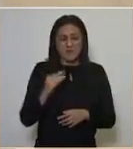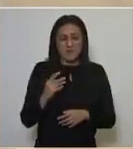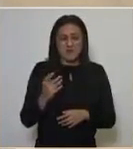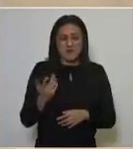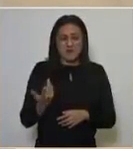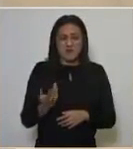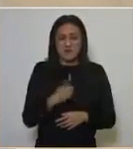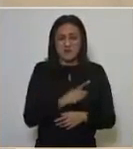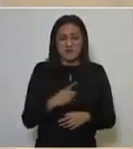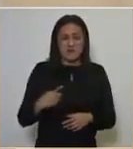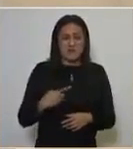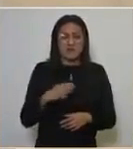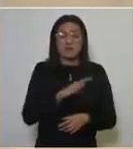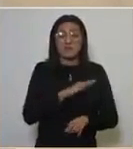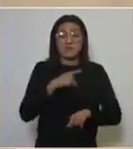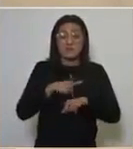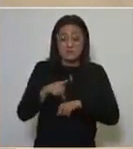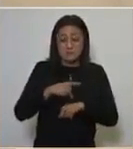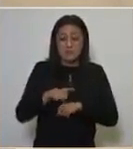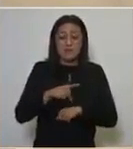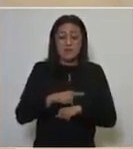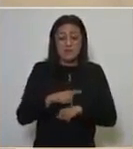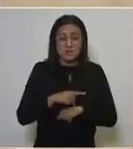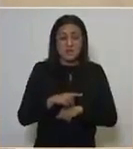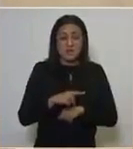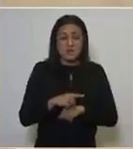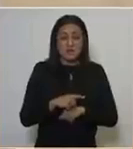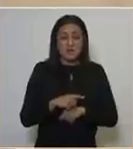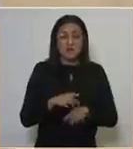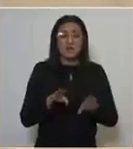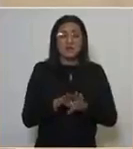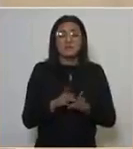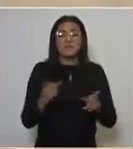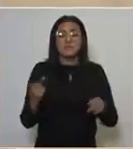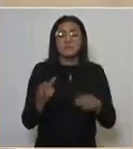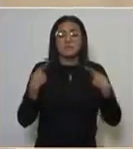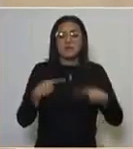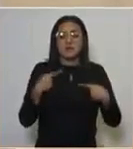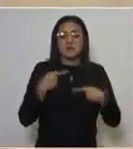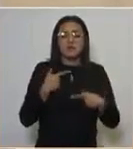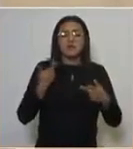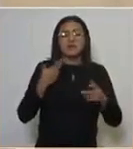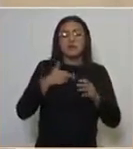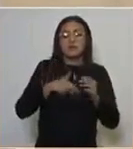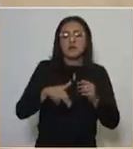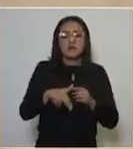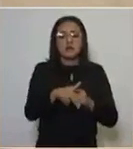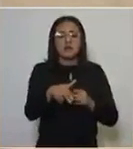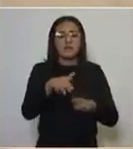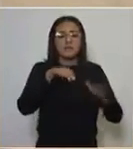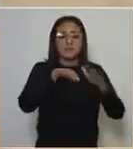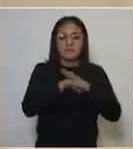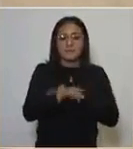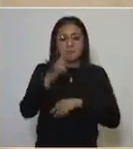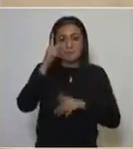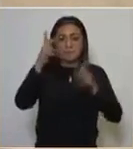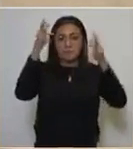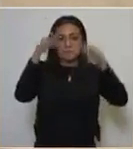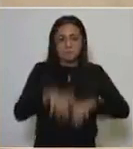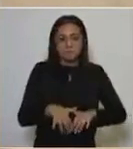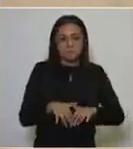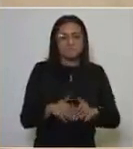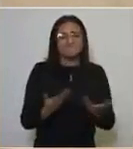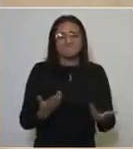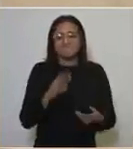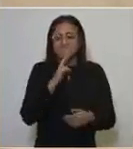que podría haber un riesgo del paso de las miles de personas que están llegando. Entonces